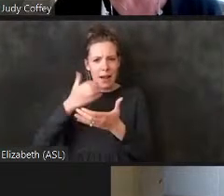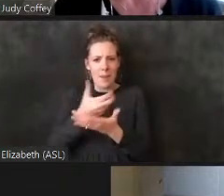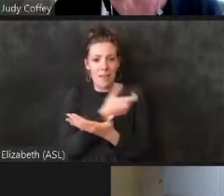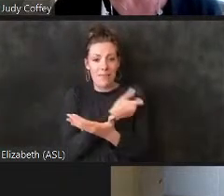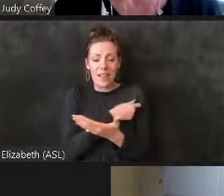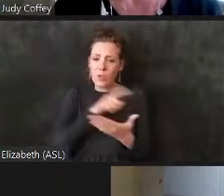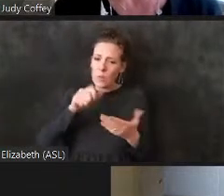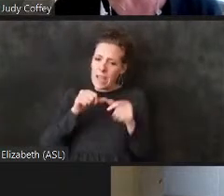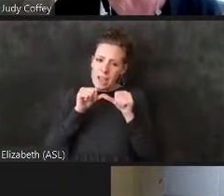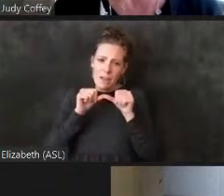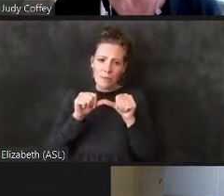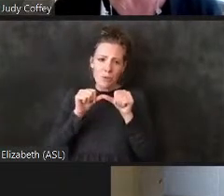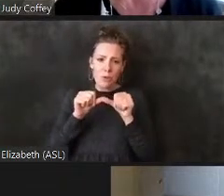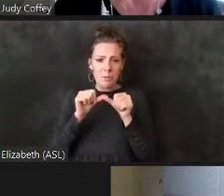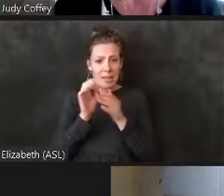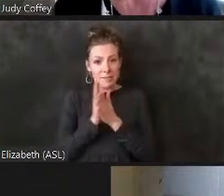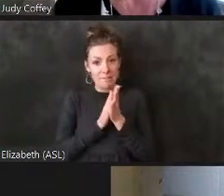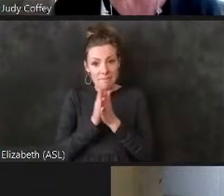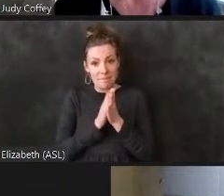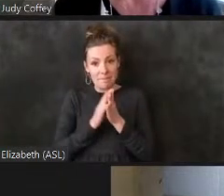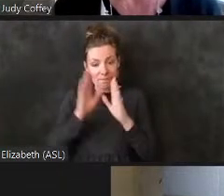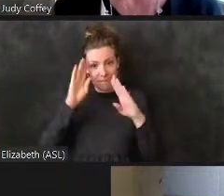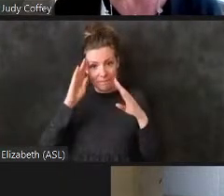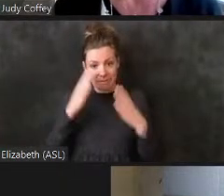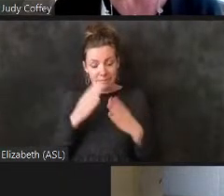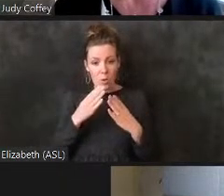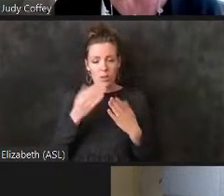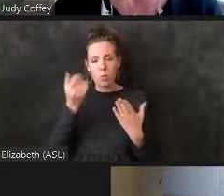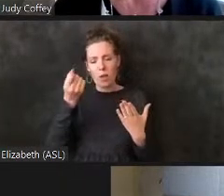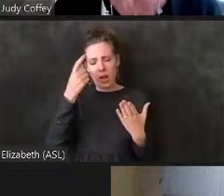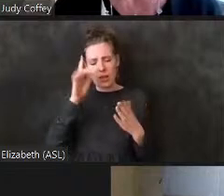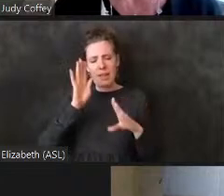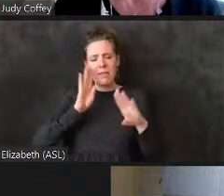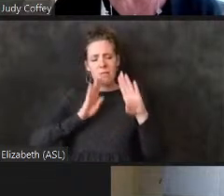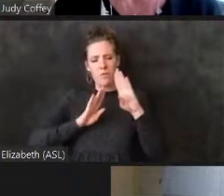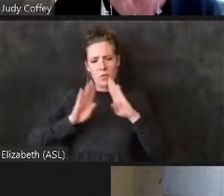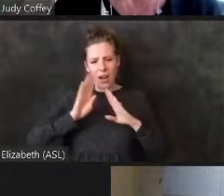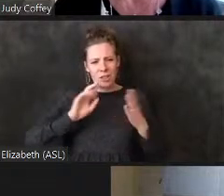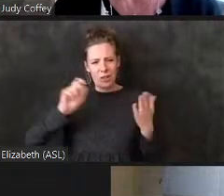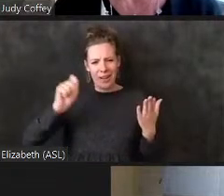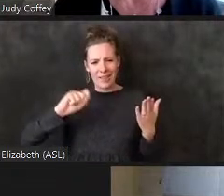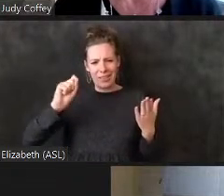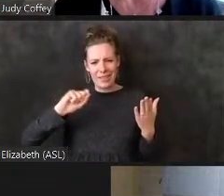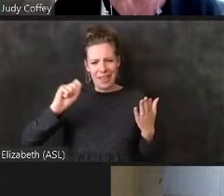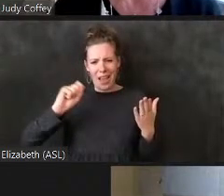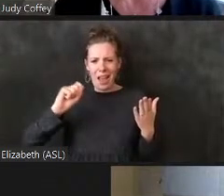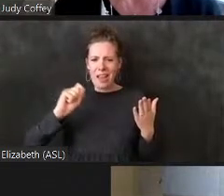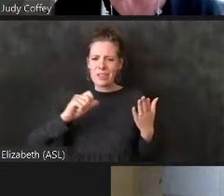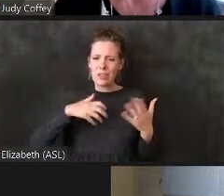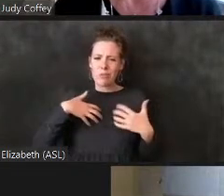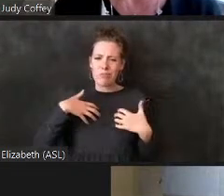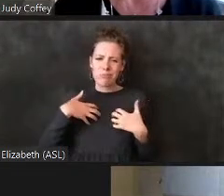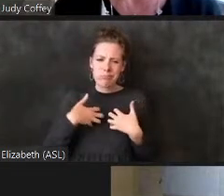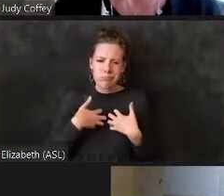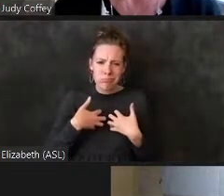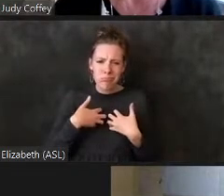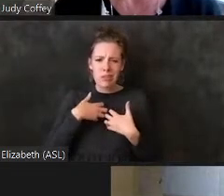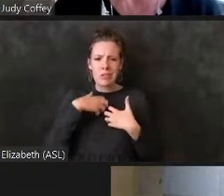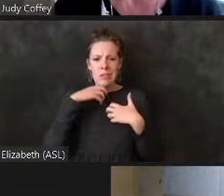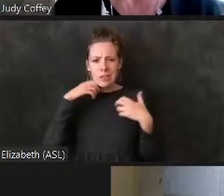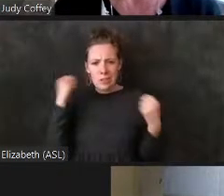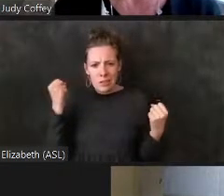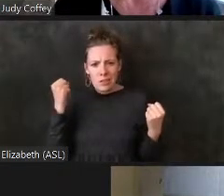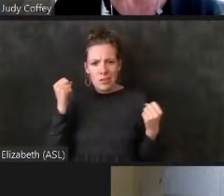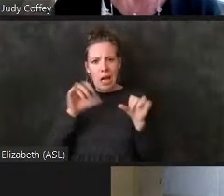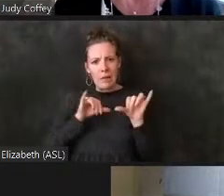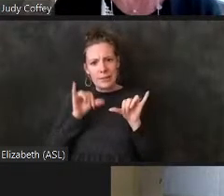mascarilla. Hasta ahorita está todo limitado, entonces tiene que mantenerse vigilante. Y yo sabemos que están